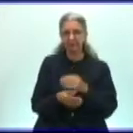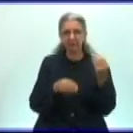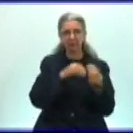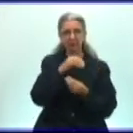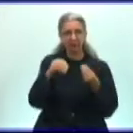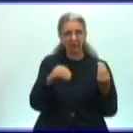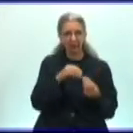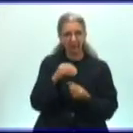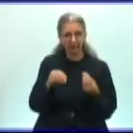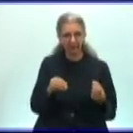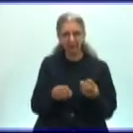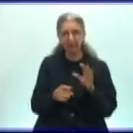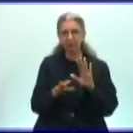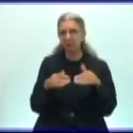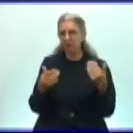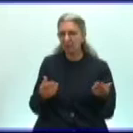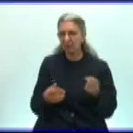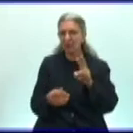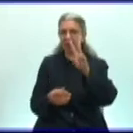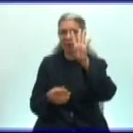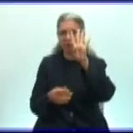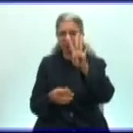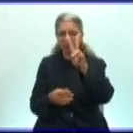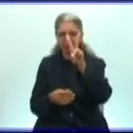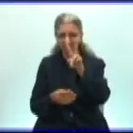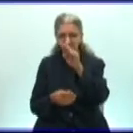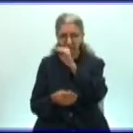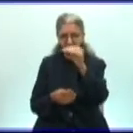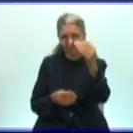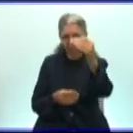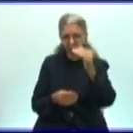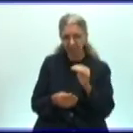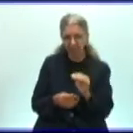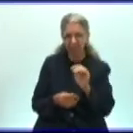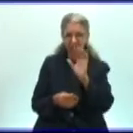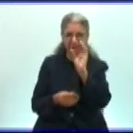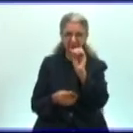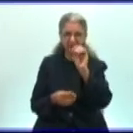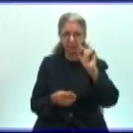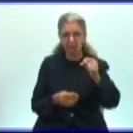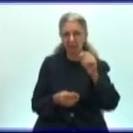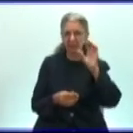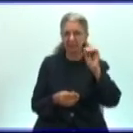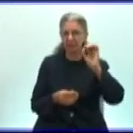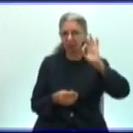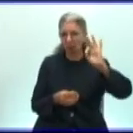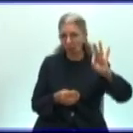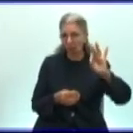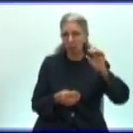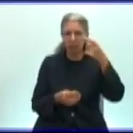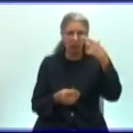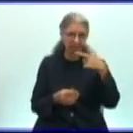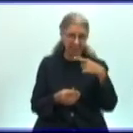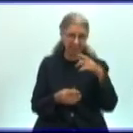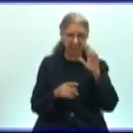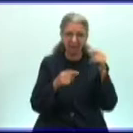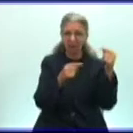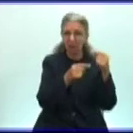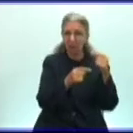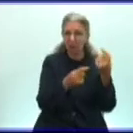sustituimos estos valores, obtenemos que 4 volts entre 0,08